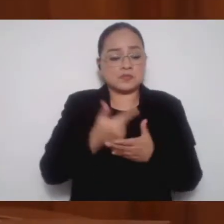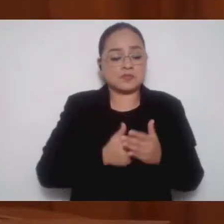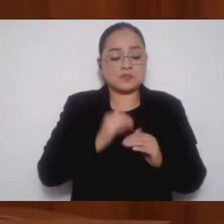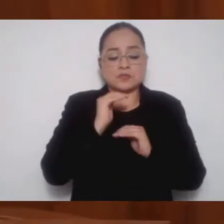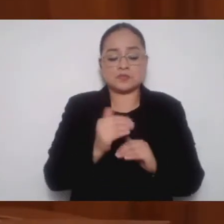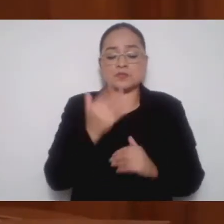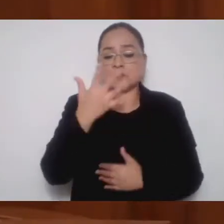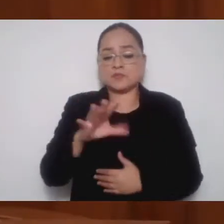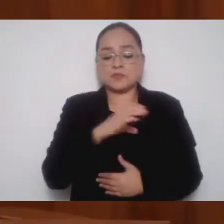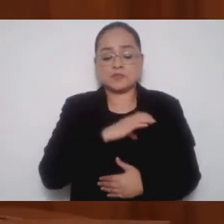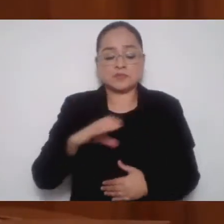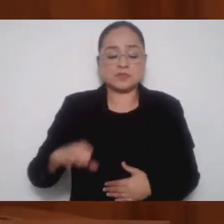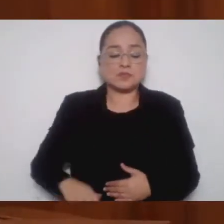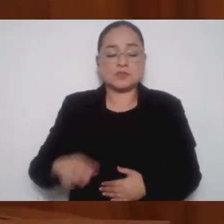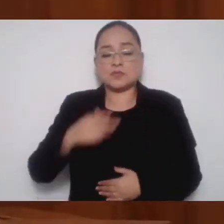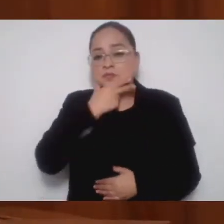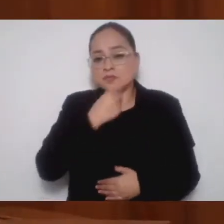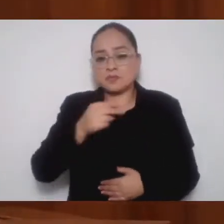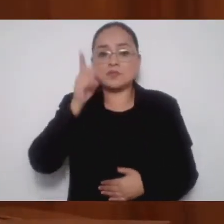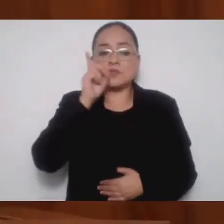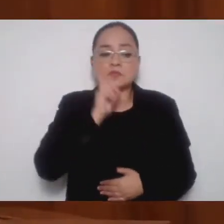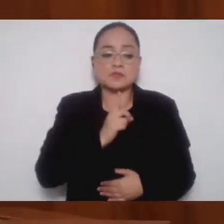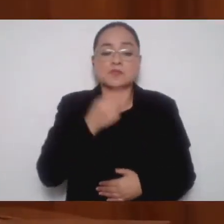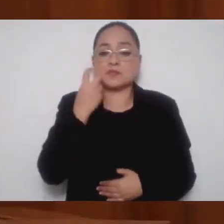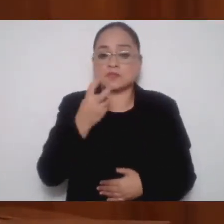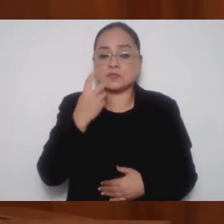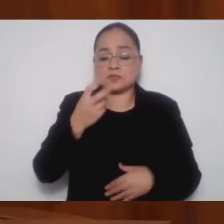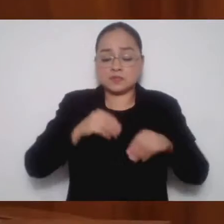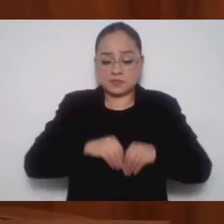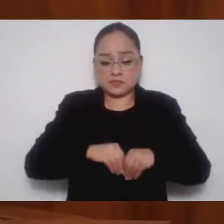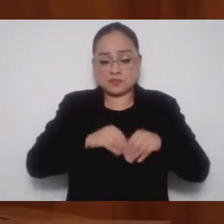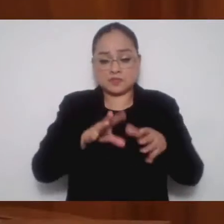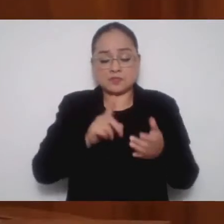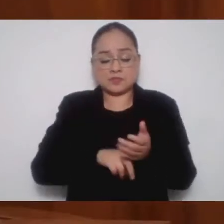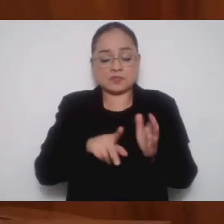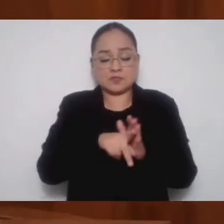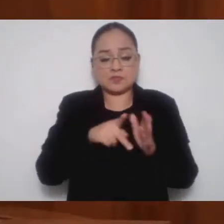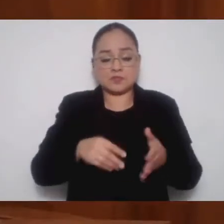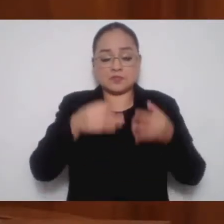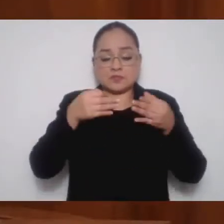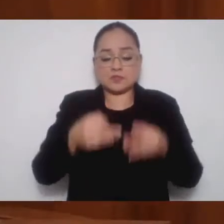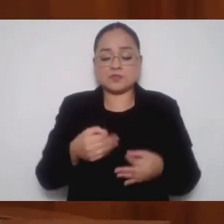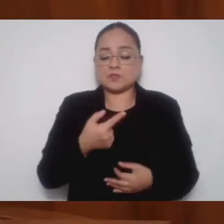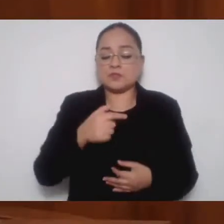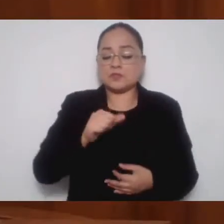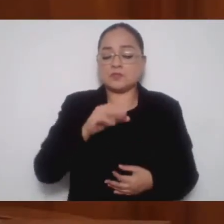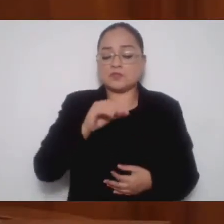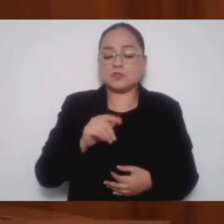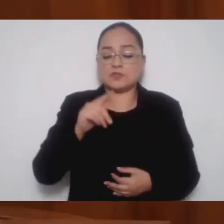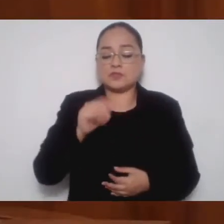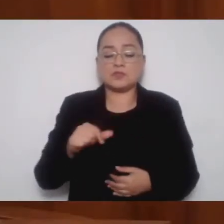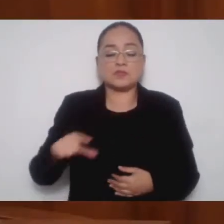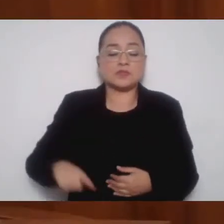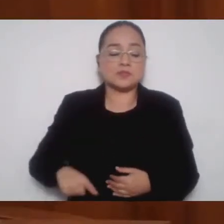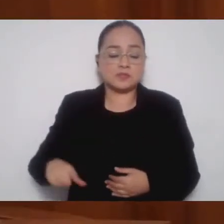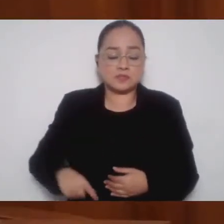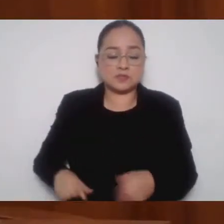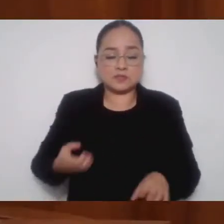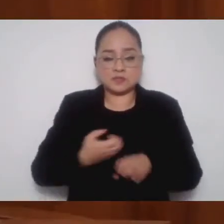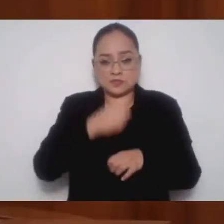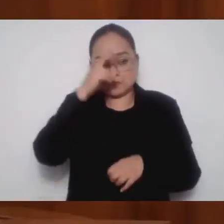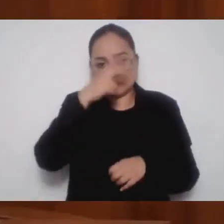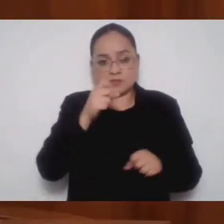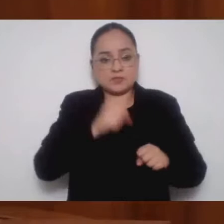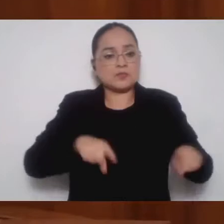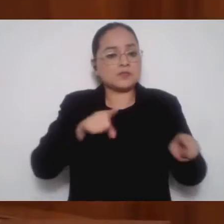10 candidatas o candidatos y fue publicado en el periódico oficial Gaceta del Gobierno en